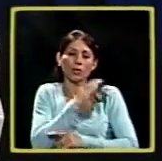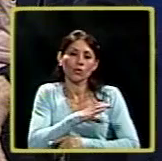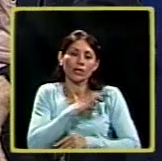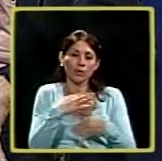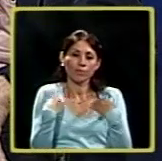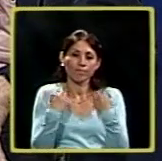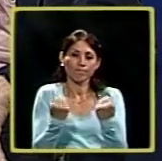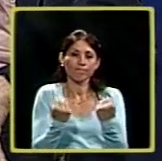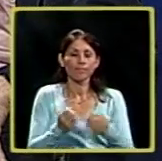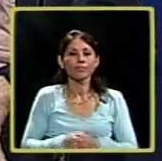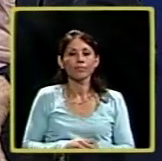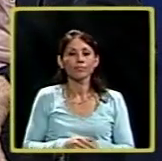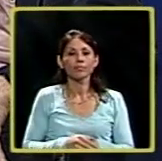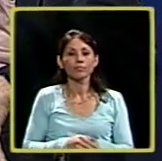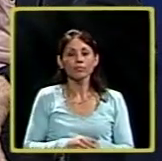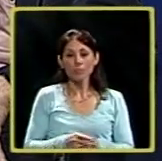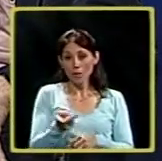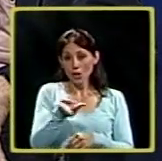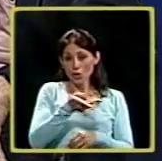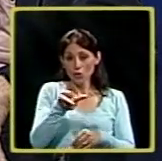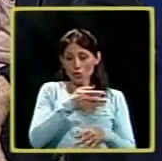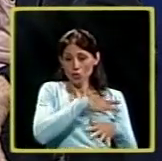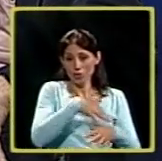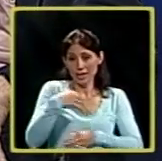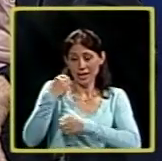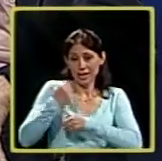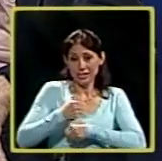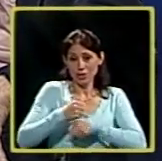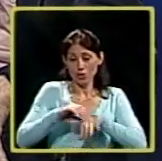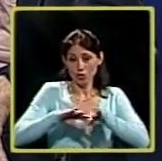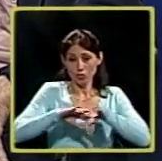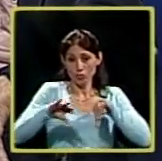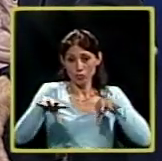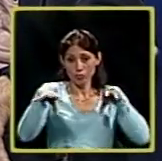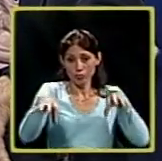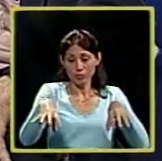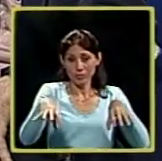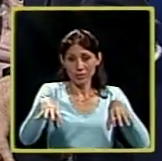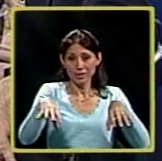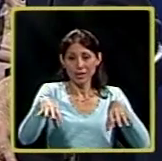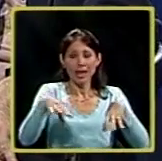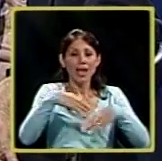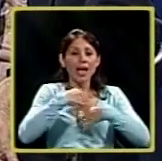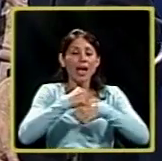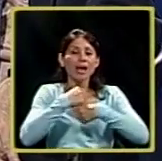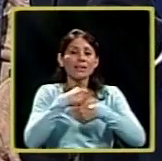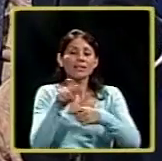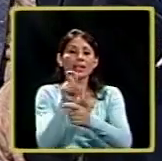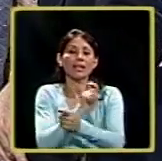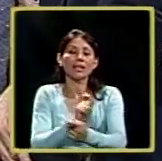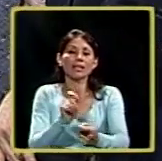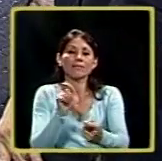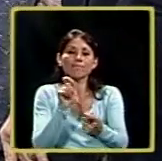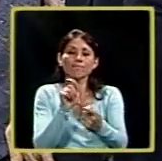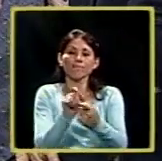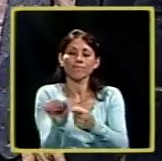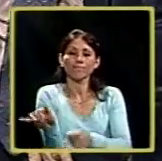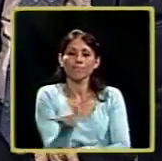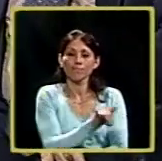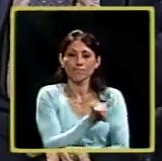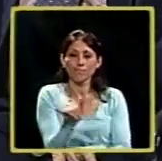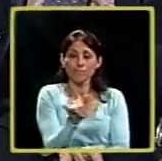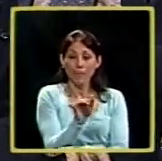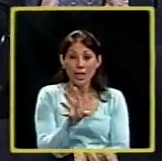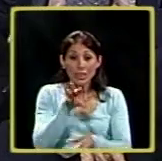salud. Los dos ejércitos hacen exactamente en el relato que está hecho del protocolo